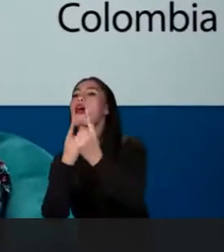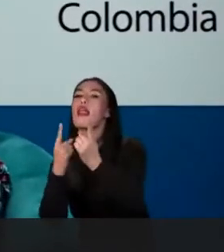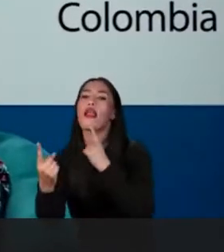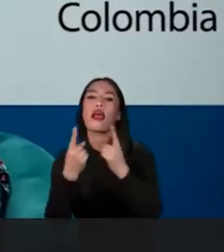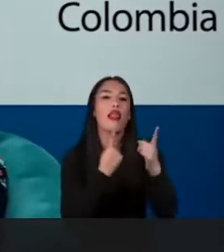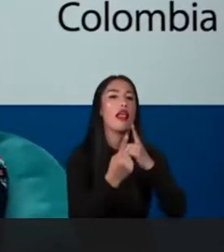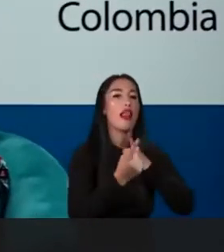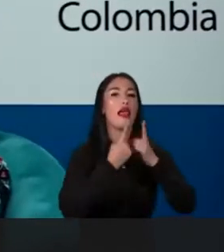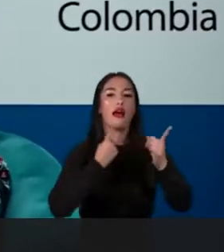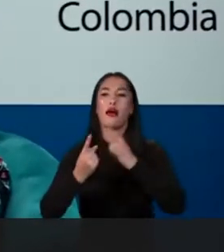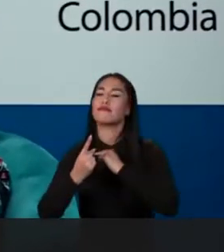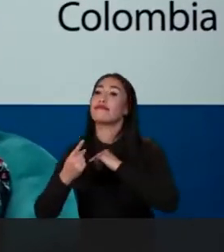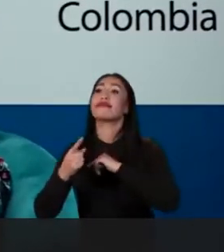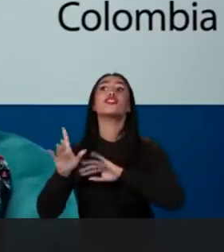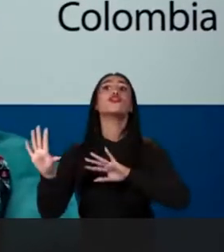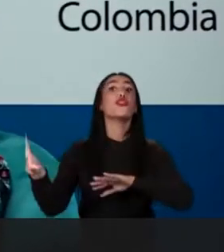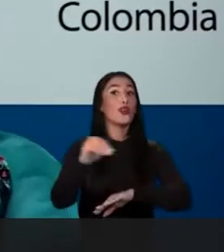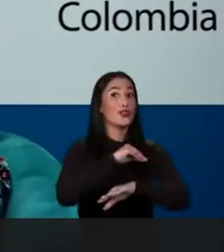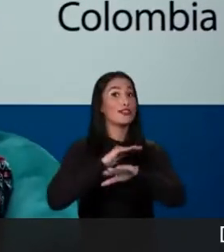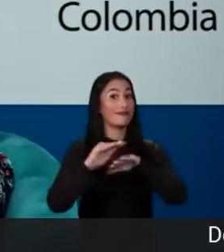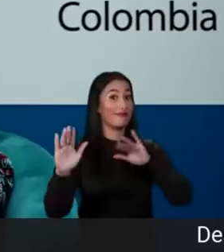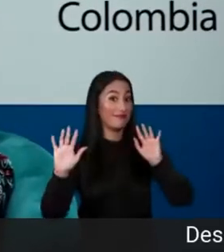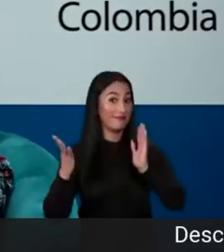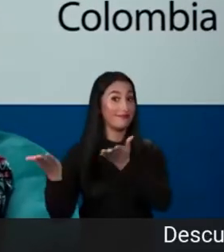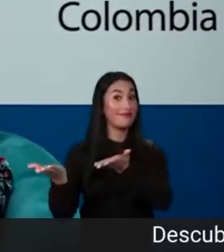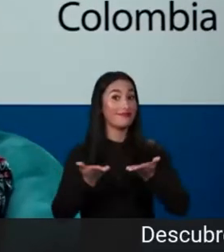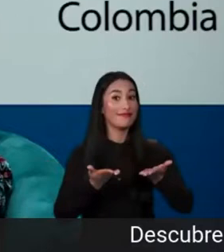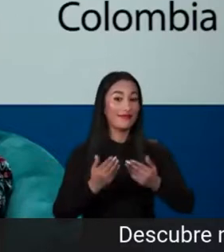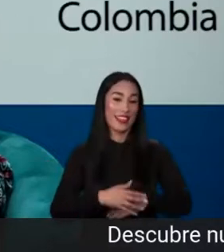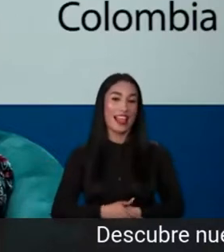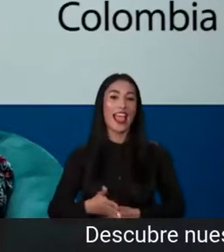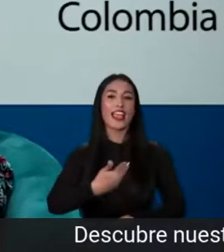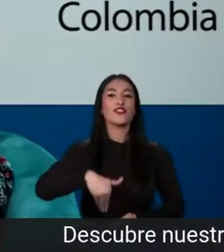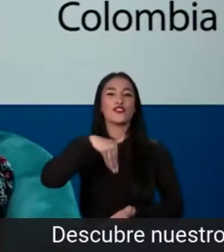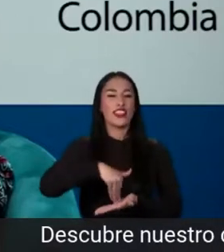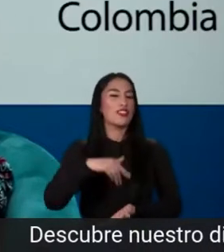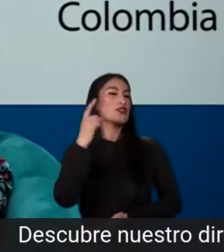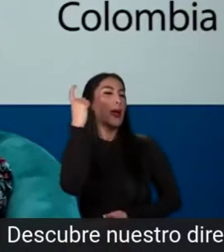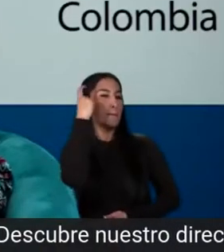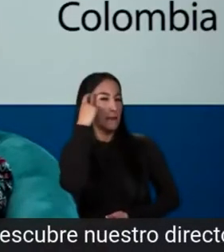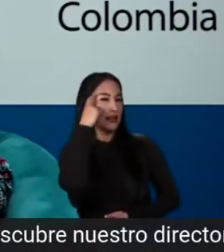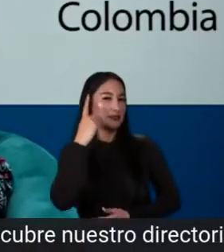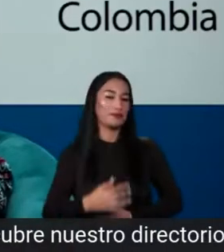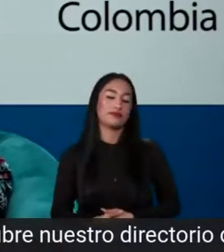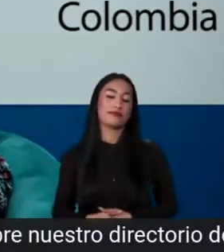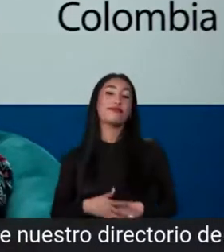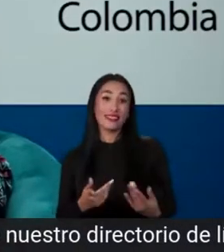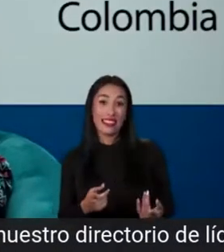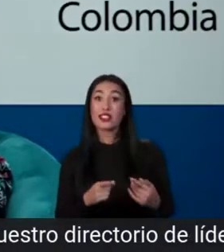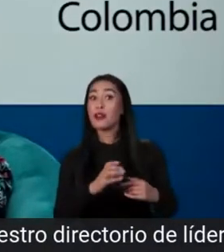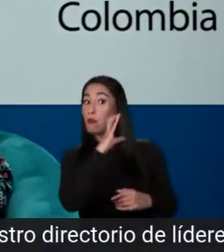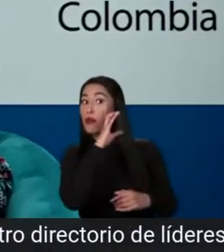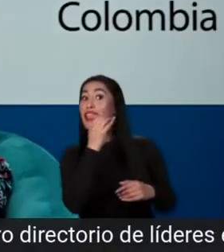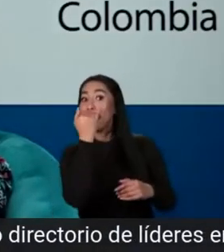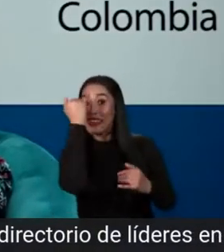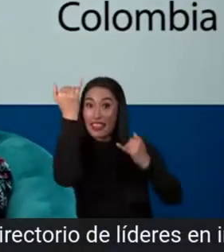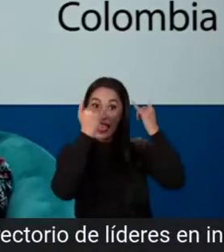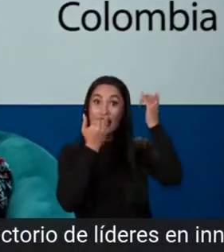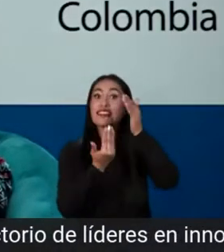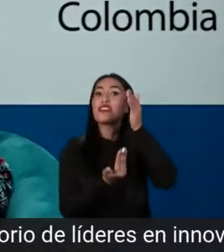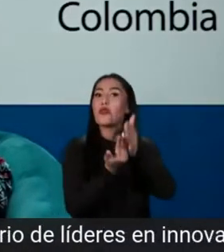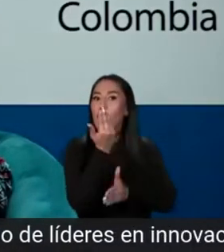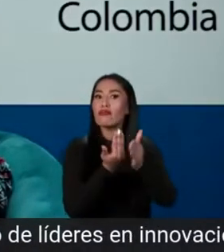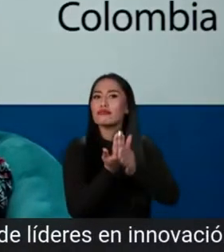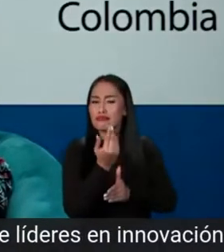completamente invitados todos entonces si esas son cosas que hemos hecho e innovación también sobre la base de que